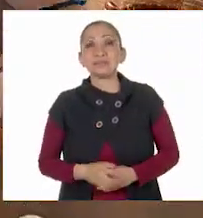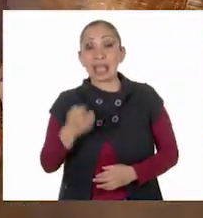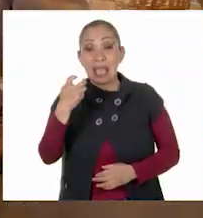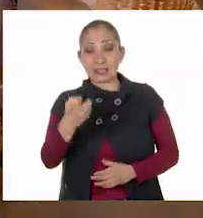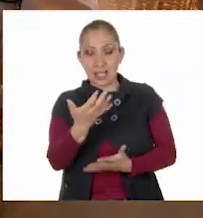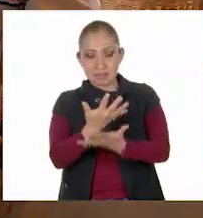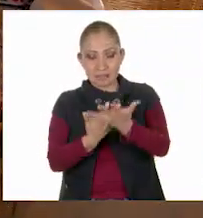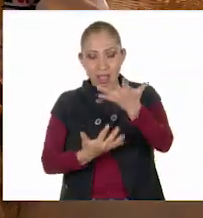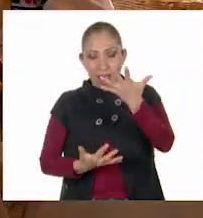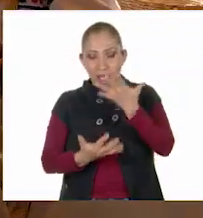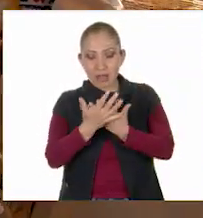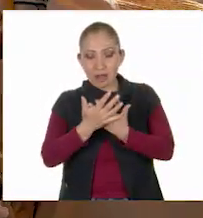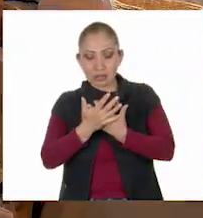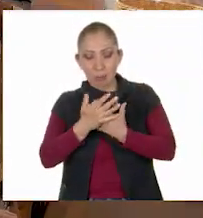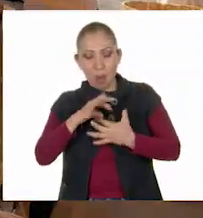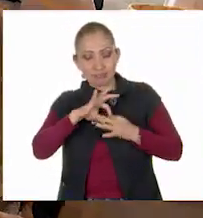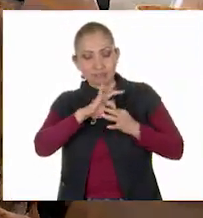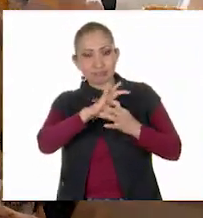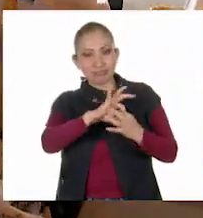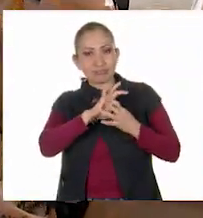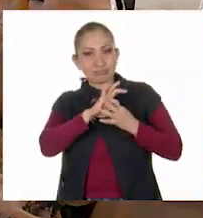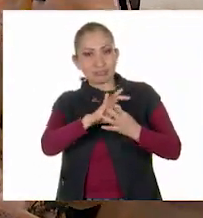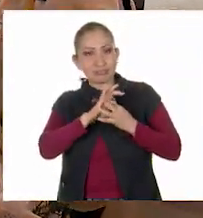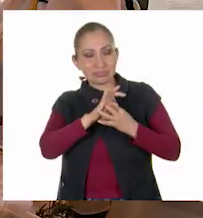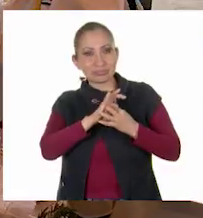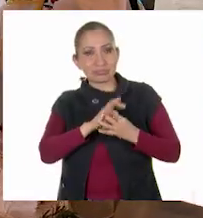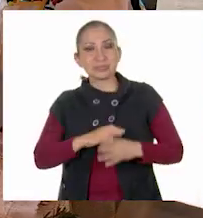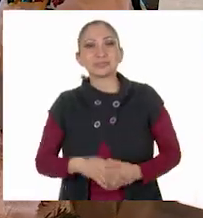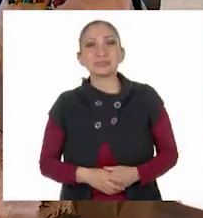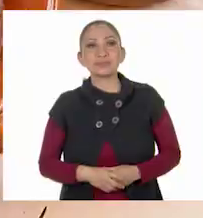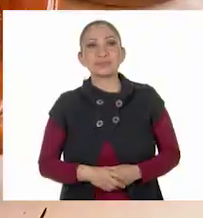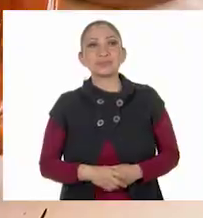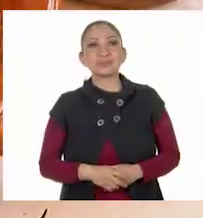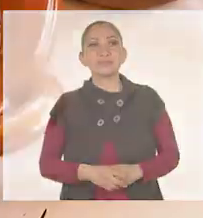Estas manos conectadas con el corazón.